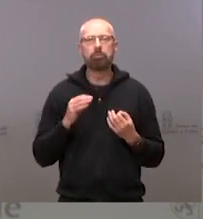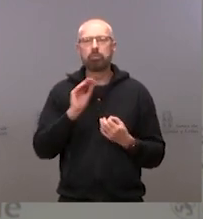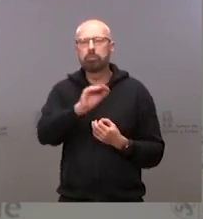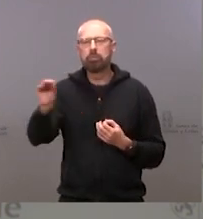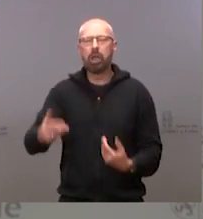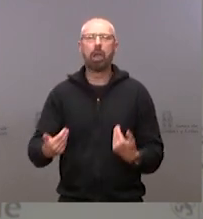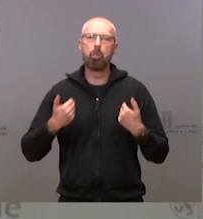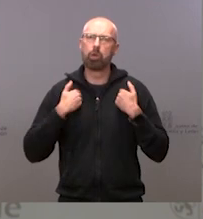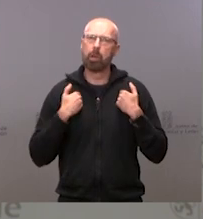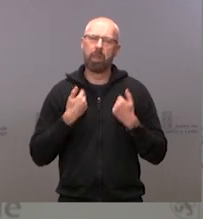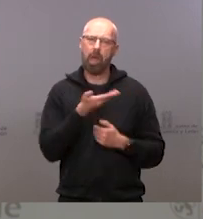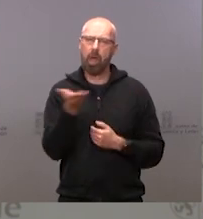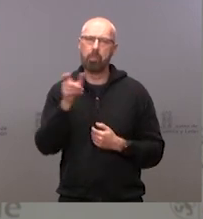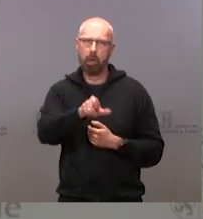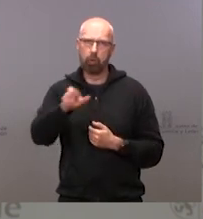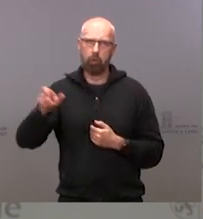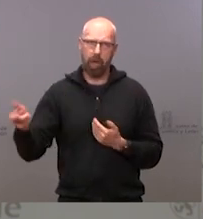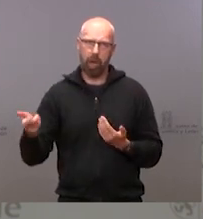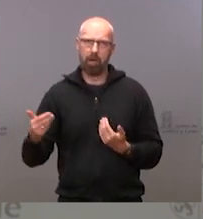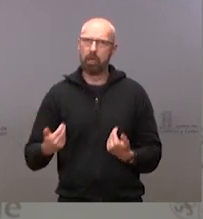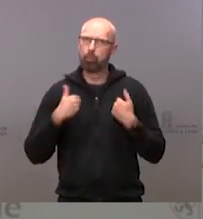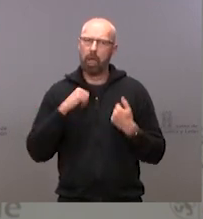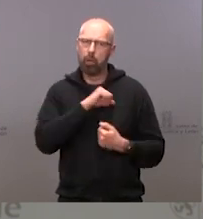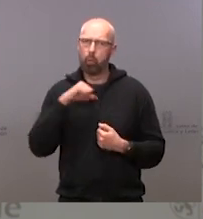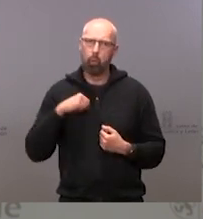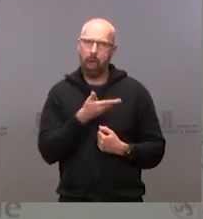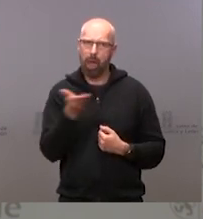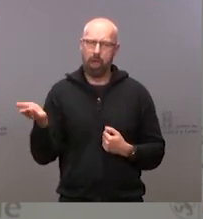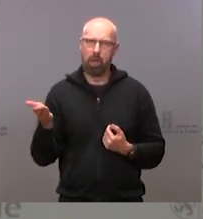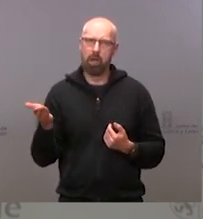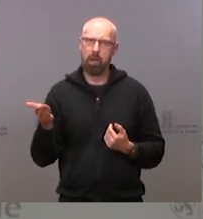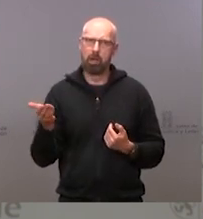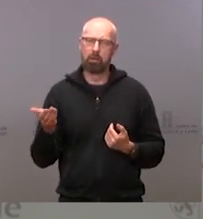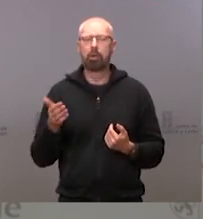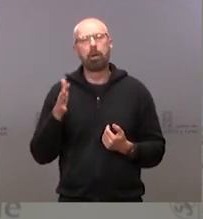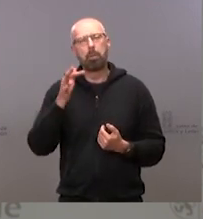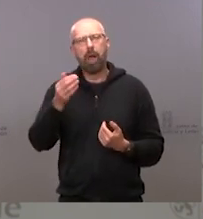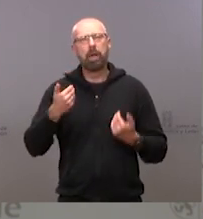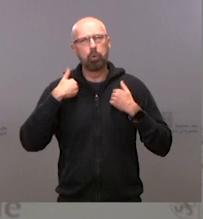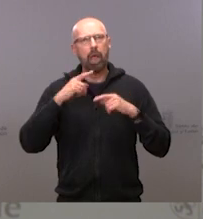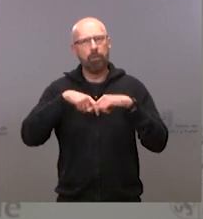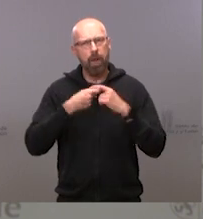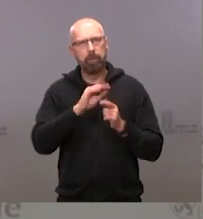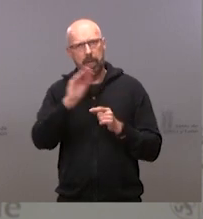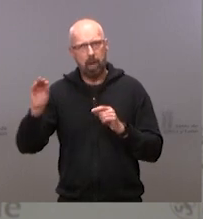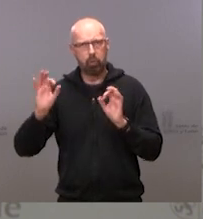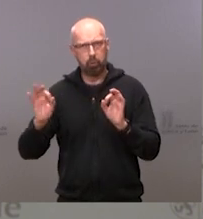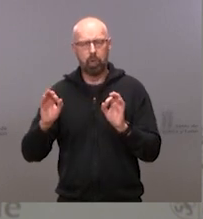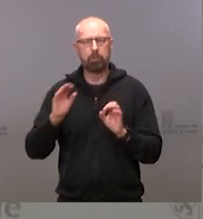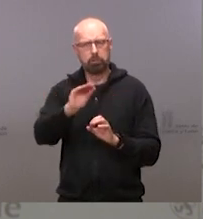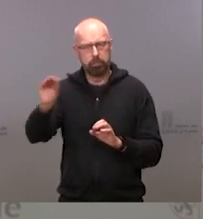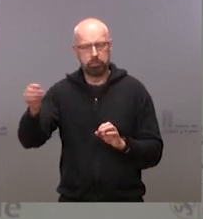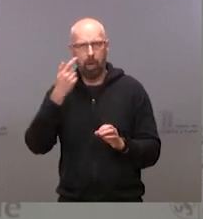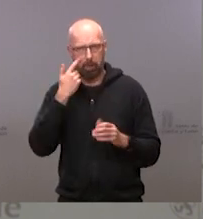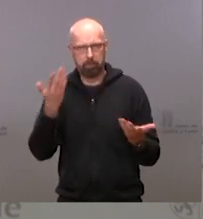de las personas la responsabilidad individual la responsabilidad también familiar yo creo que todos hemos podido